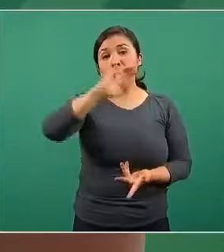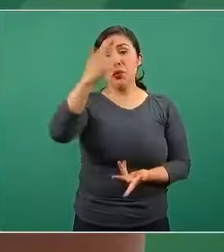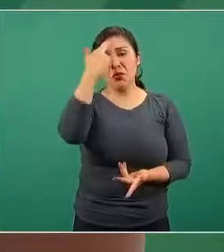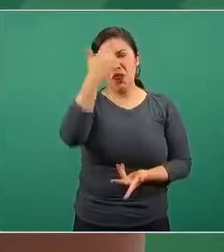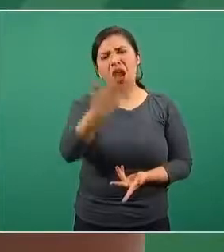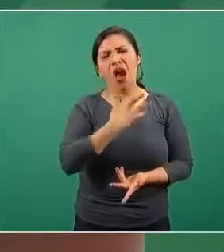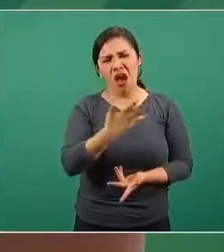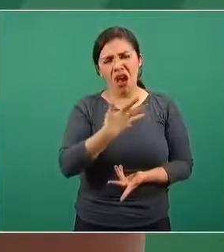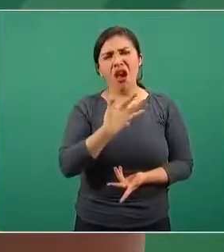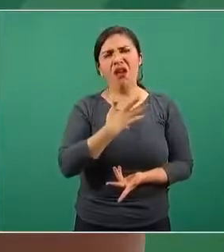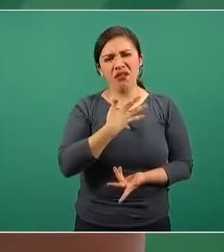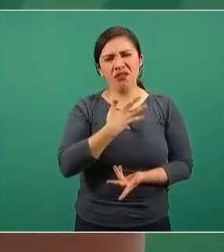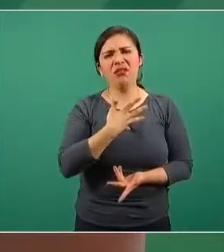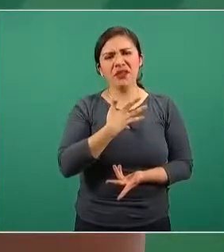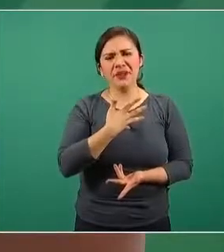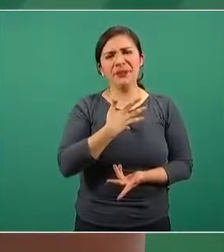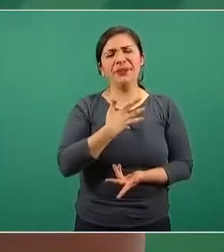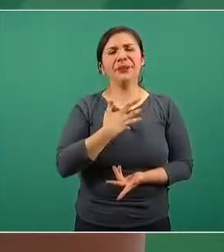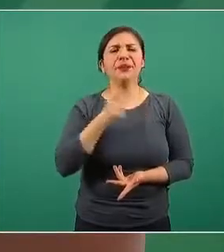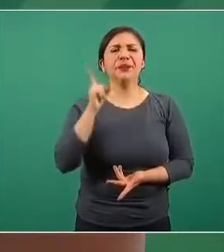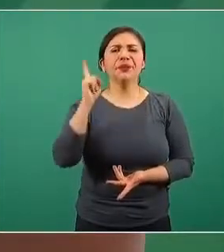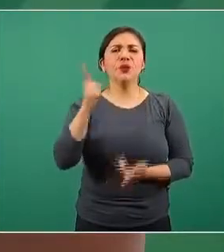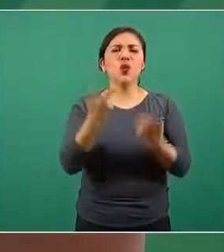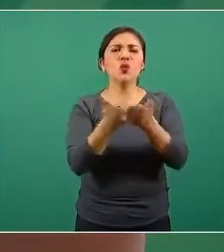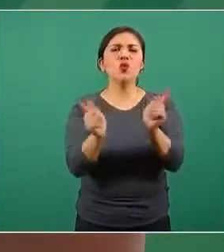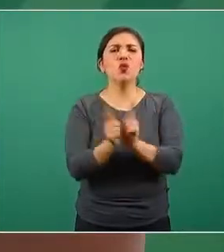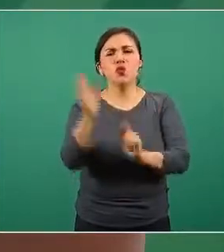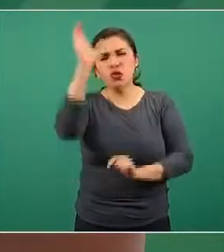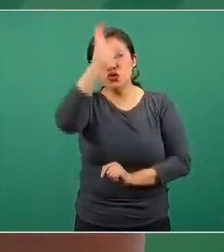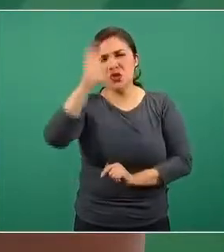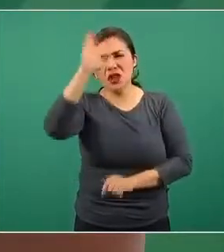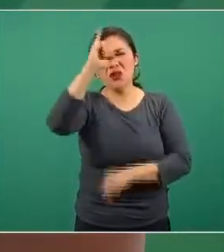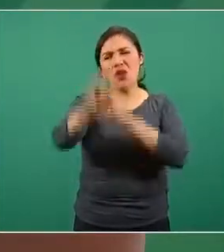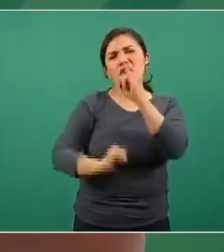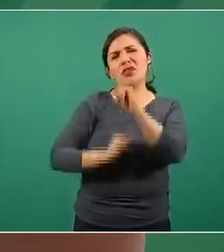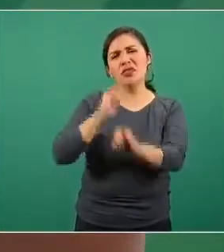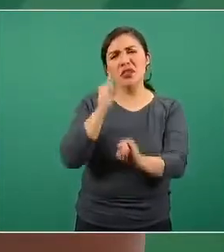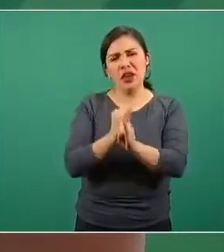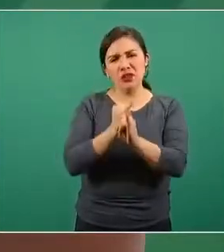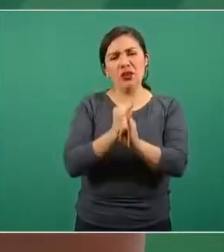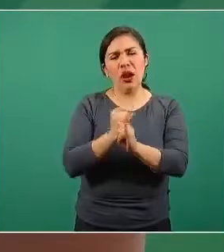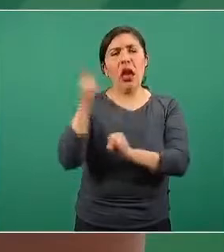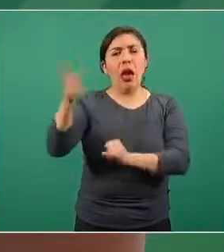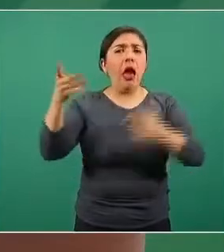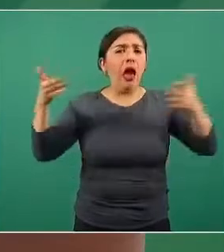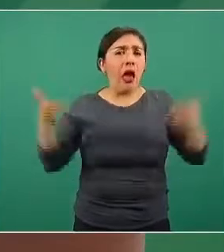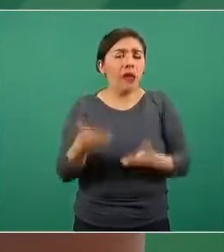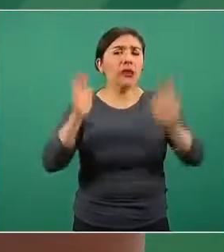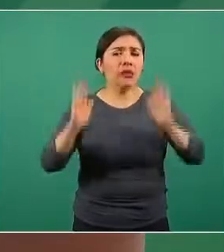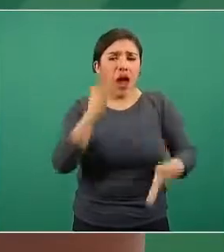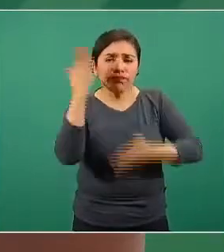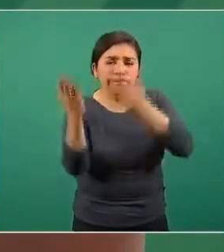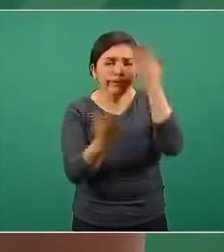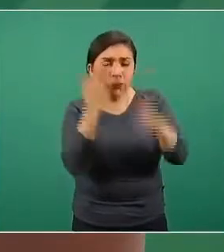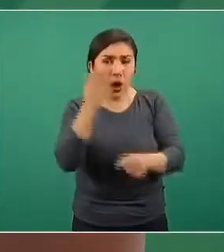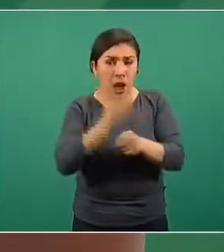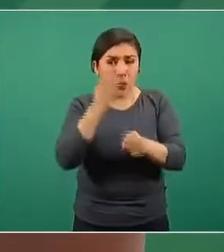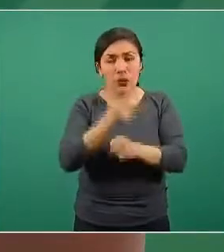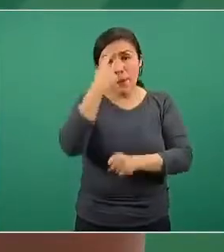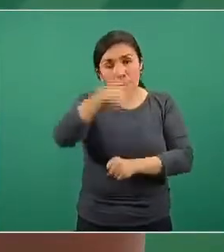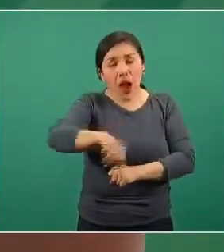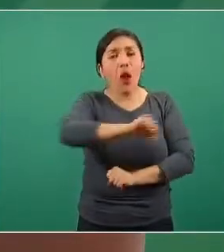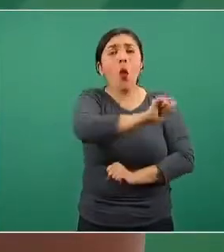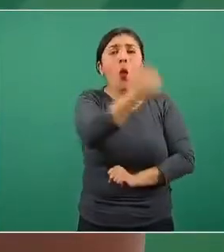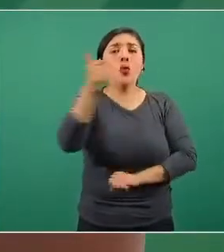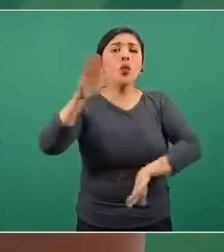existen por parte del Grupo Científico Internacional Se están haciendo estudios ahora que abarcan